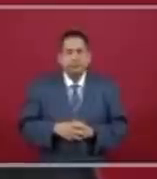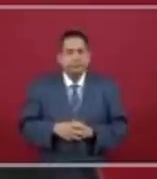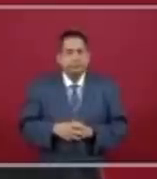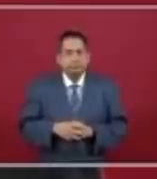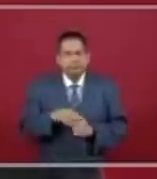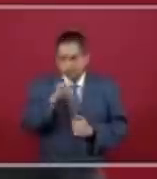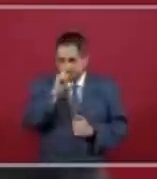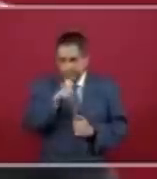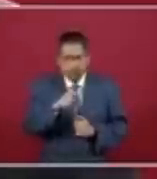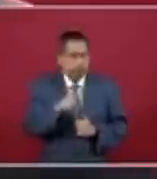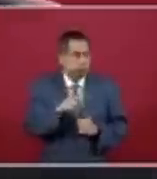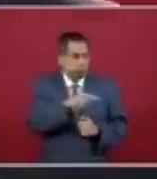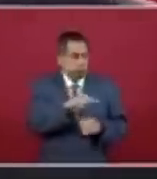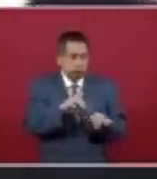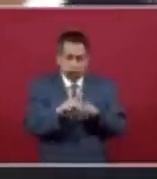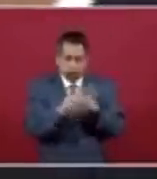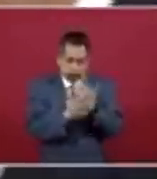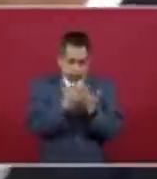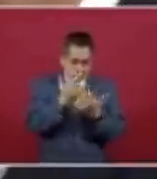productiva.